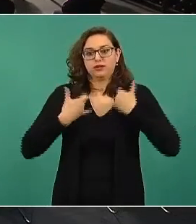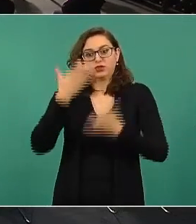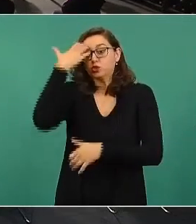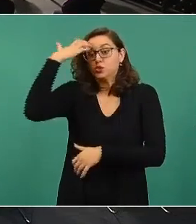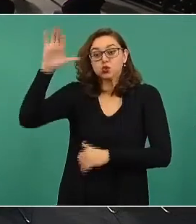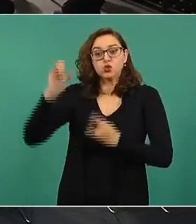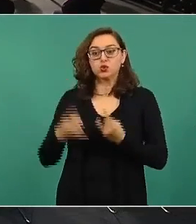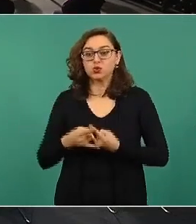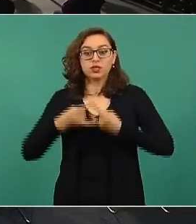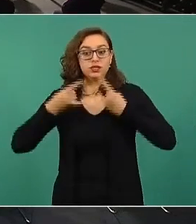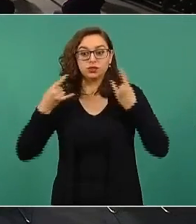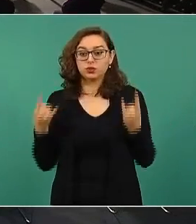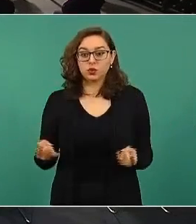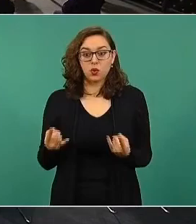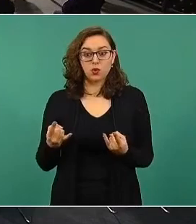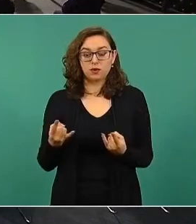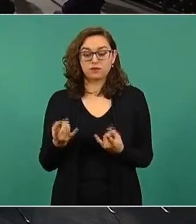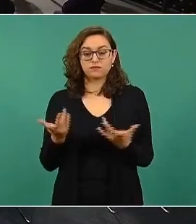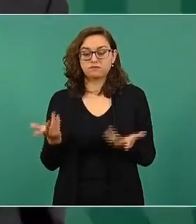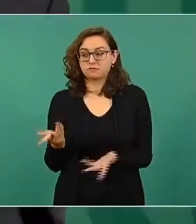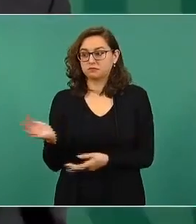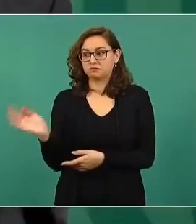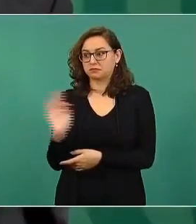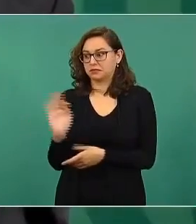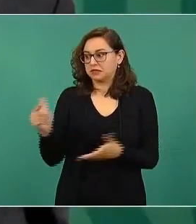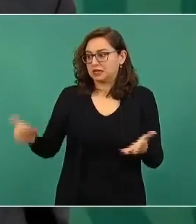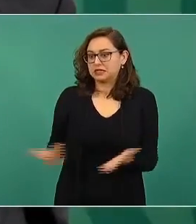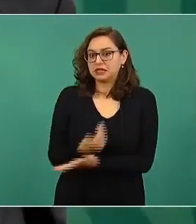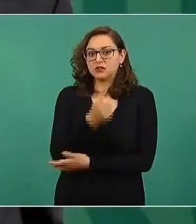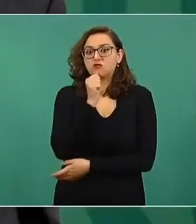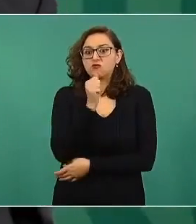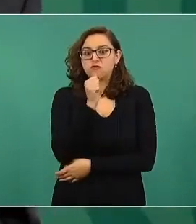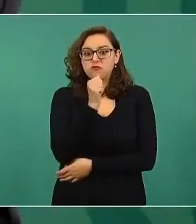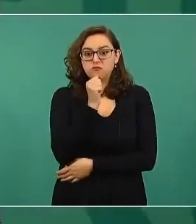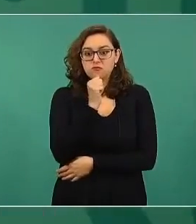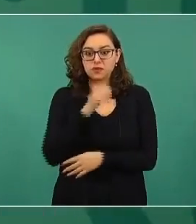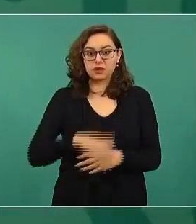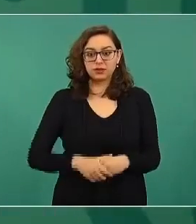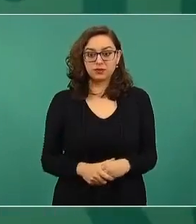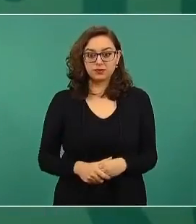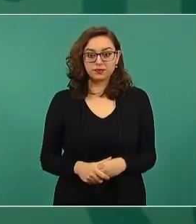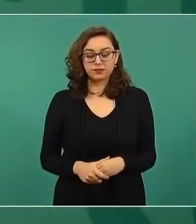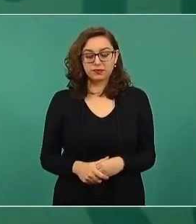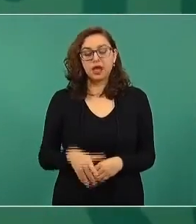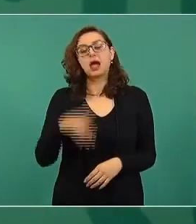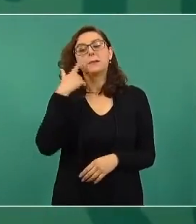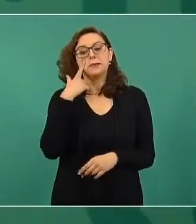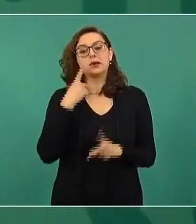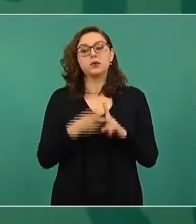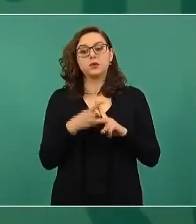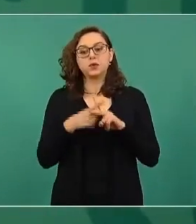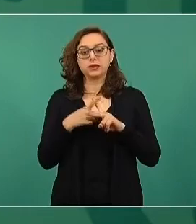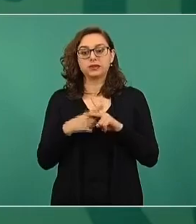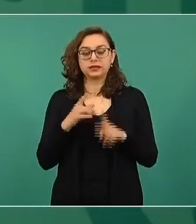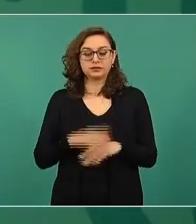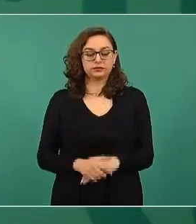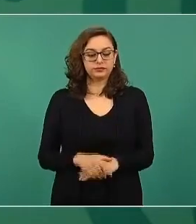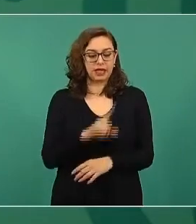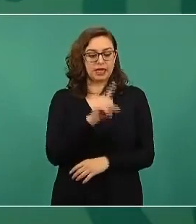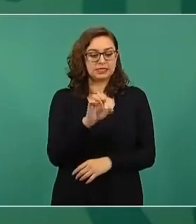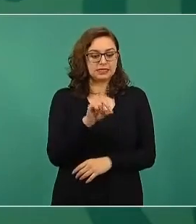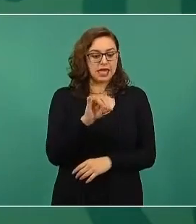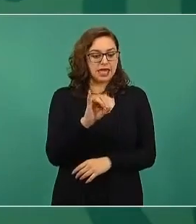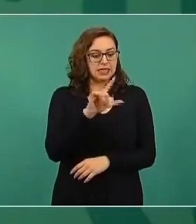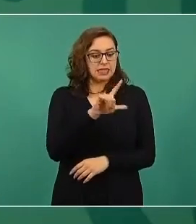a lo mejor no había nacido. A ver, saquemos cuenta, ¿cuándo fue Zedillo?